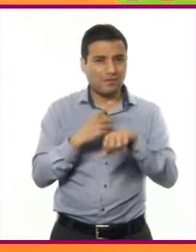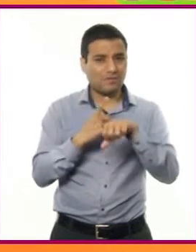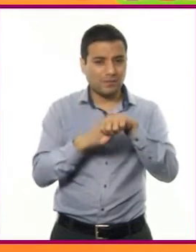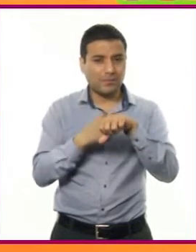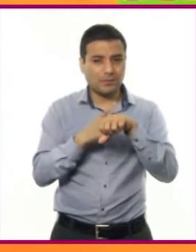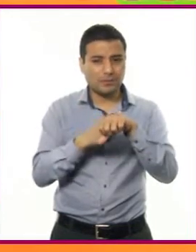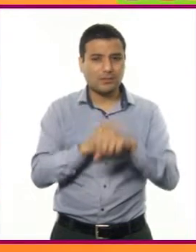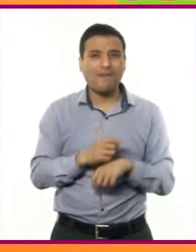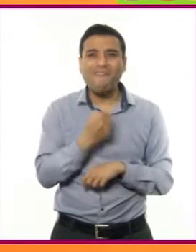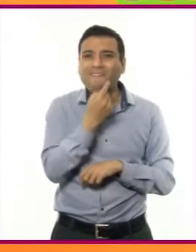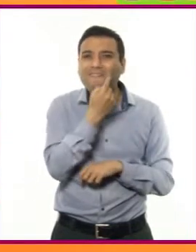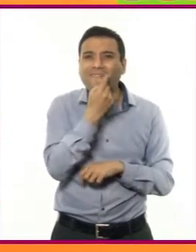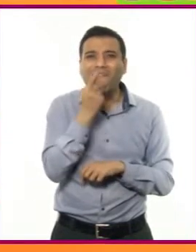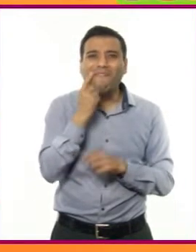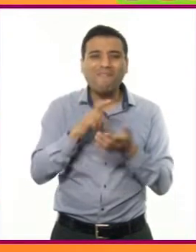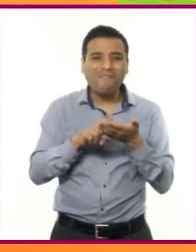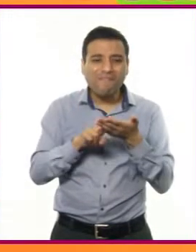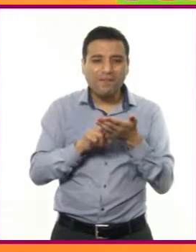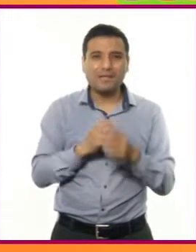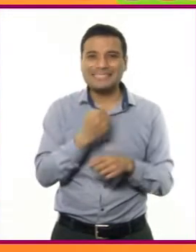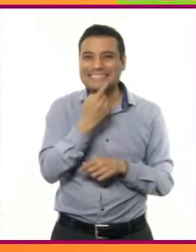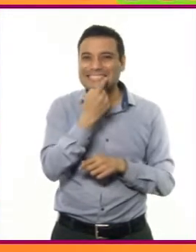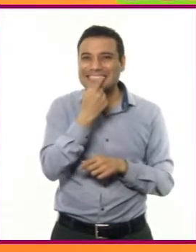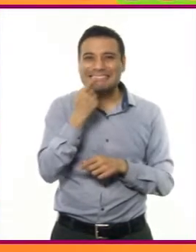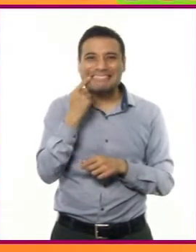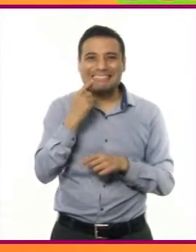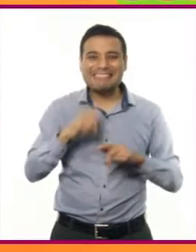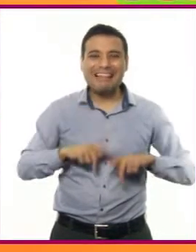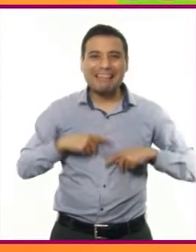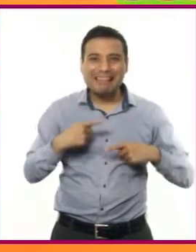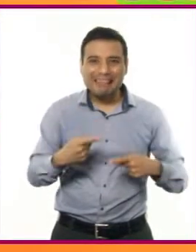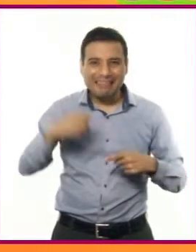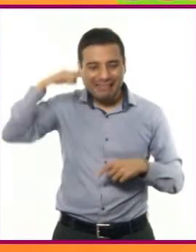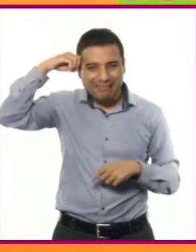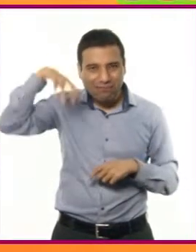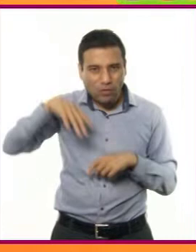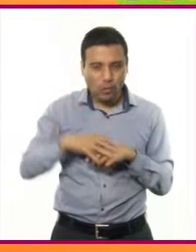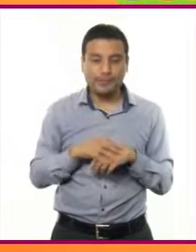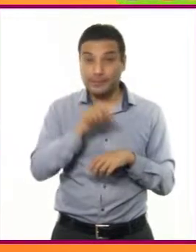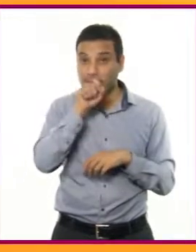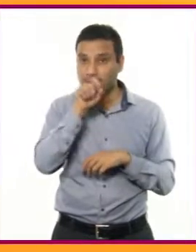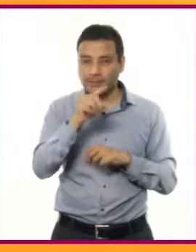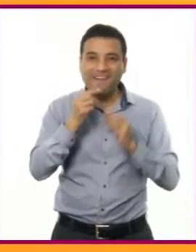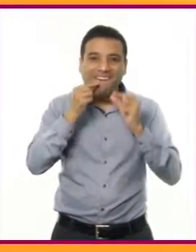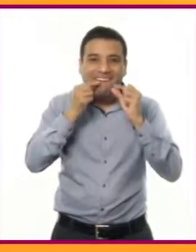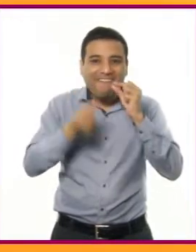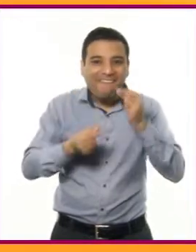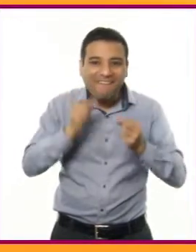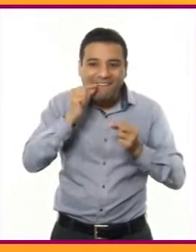en las encías, los dientes se aflojan y eventualmente se caen.